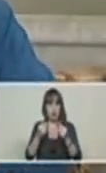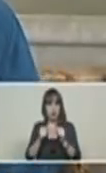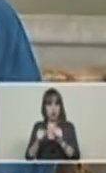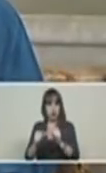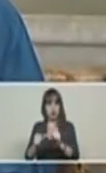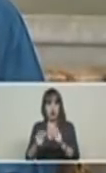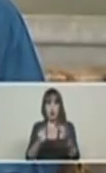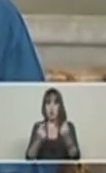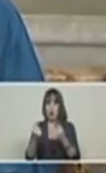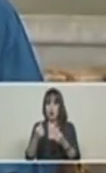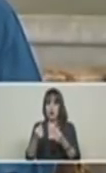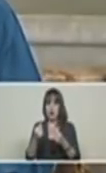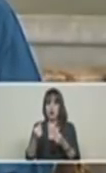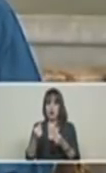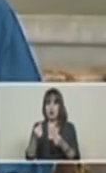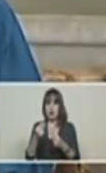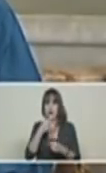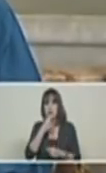soberano.